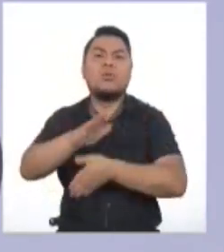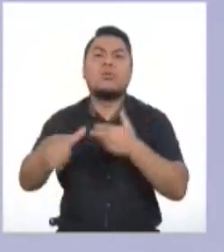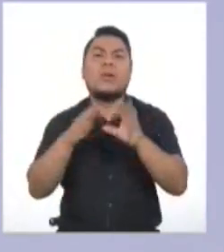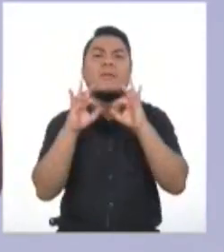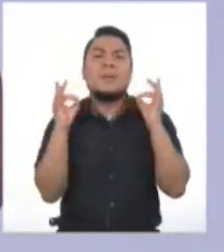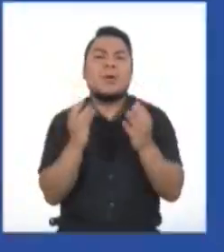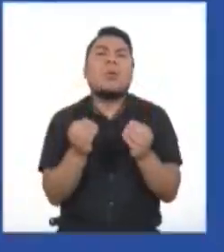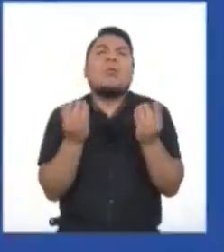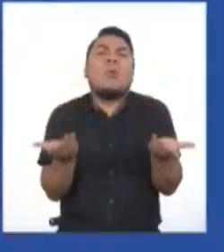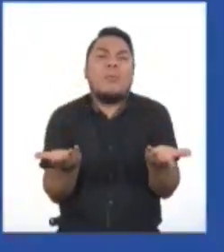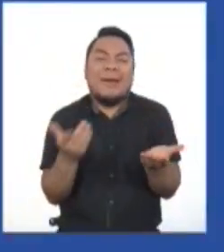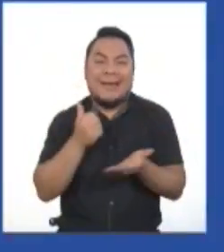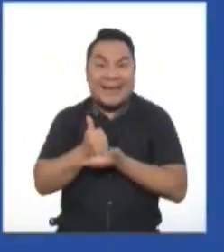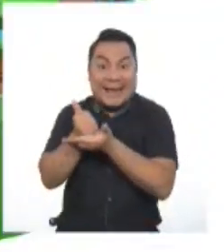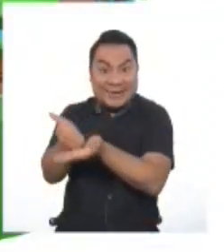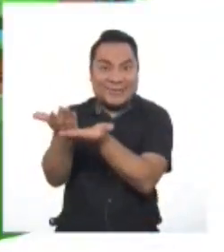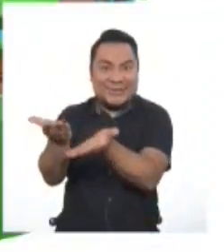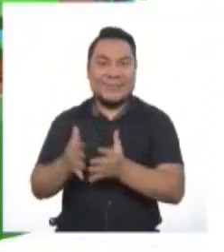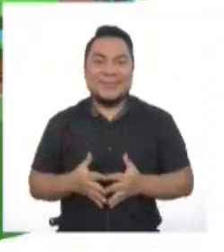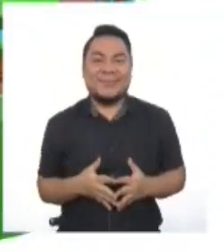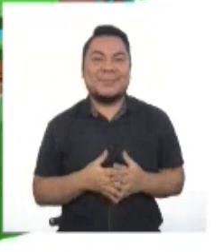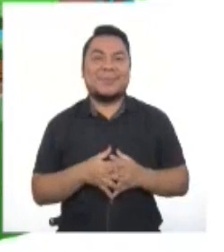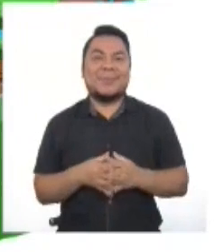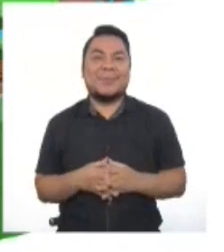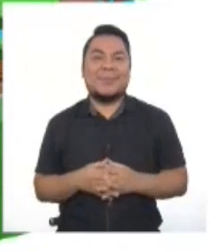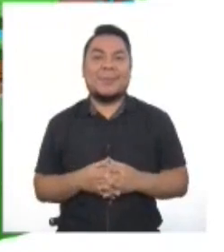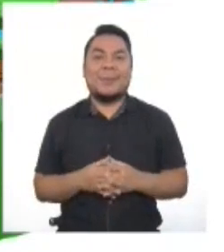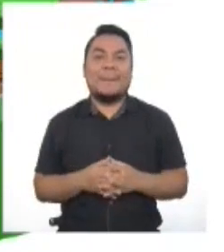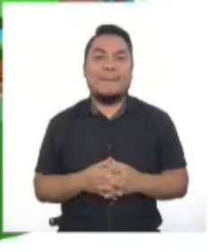familias? ¡Vamos a ayudarlo!